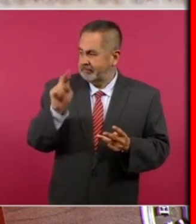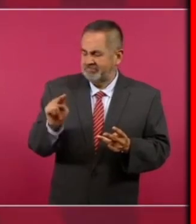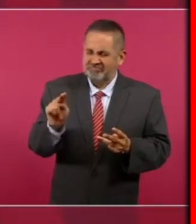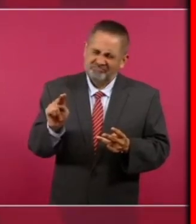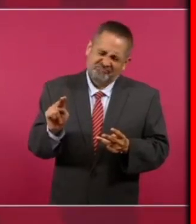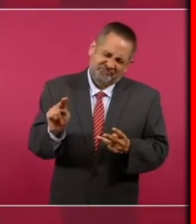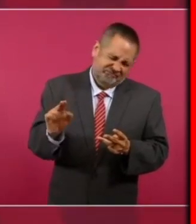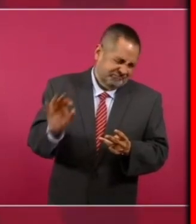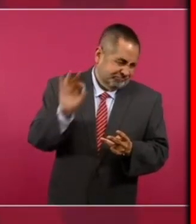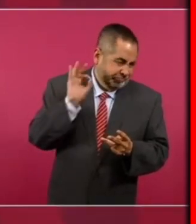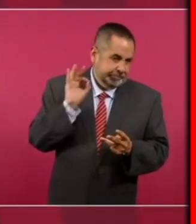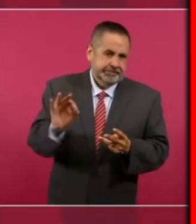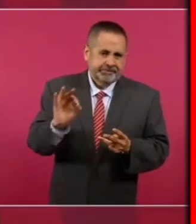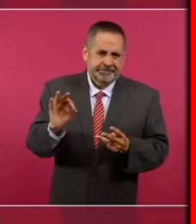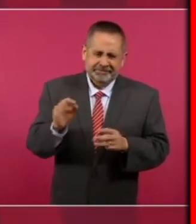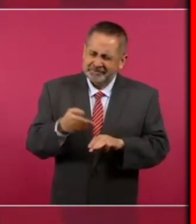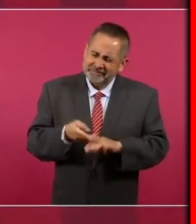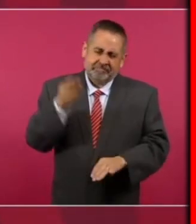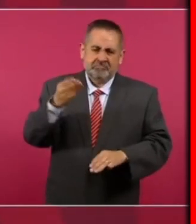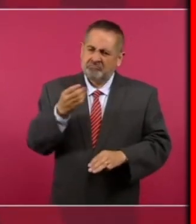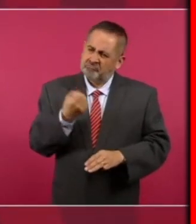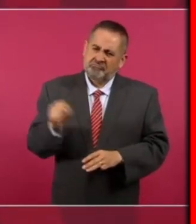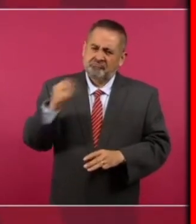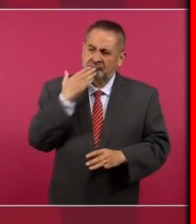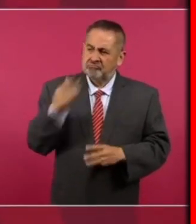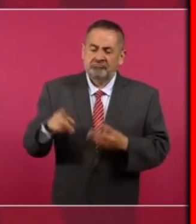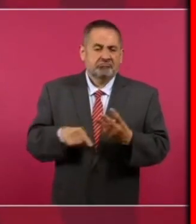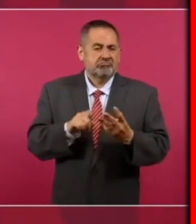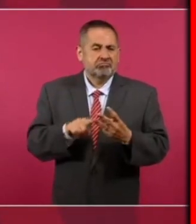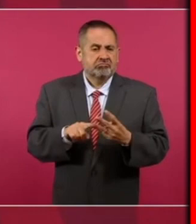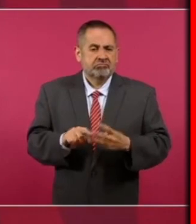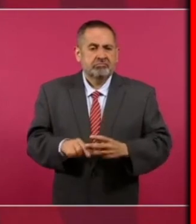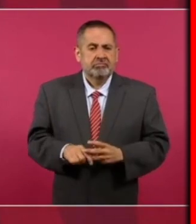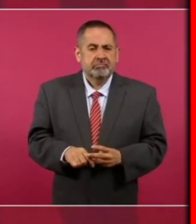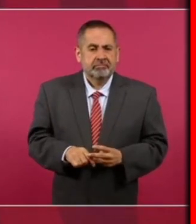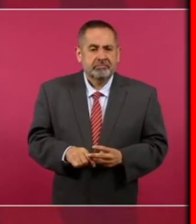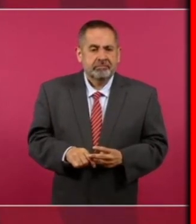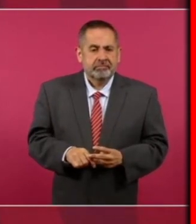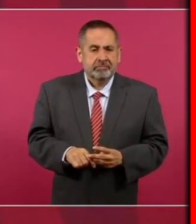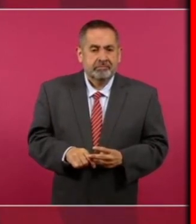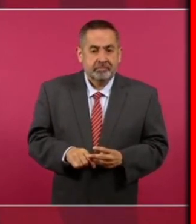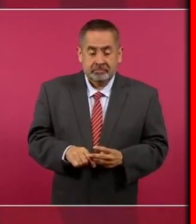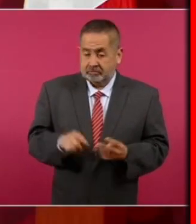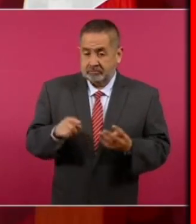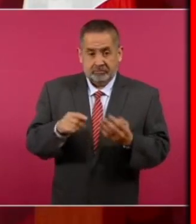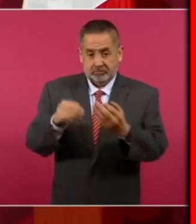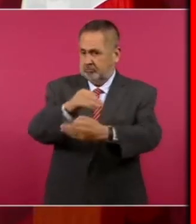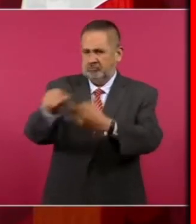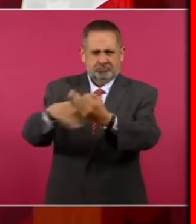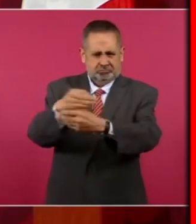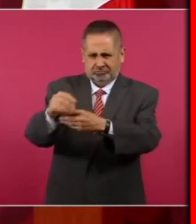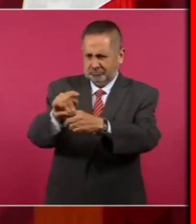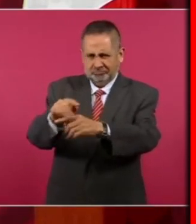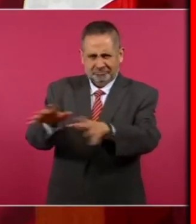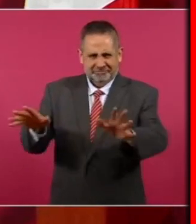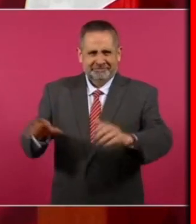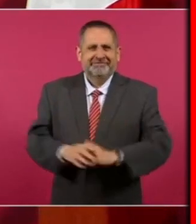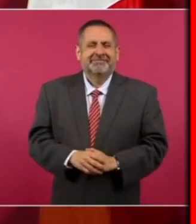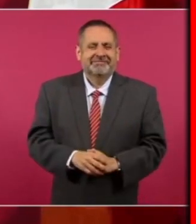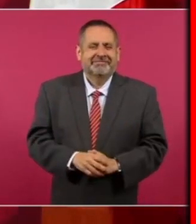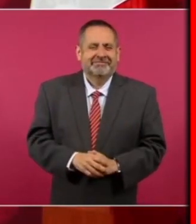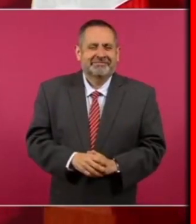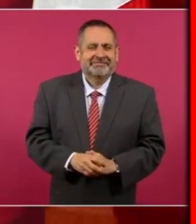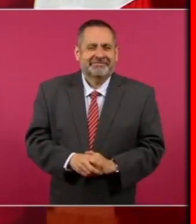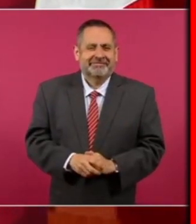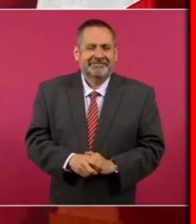y que nos regalen un like para que le lleguemos a más personas con toda esta información. Suscríbanse al canal y esto